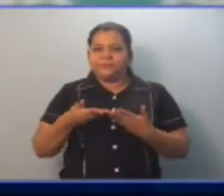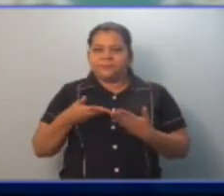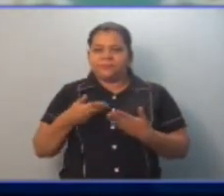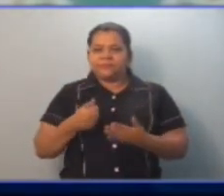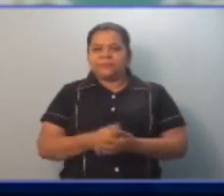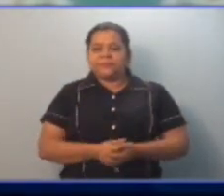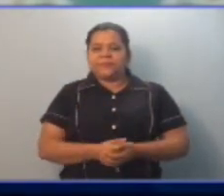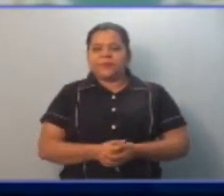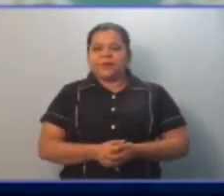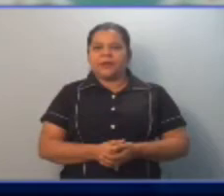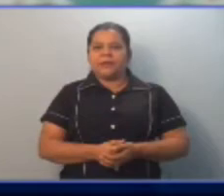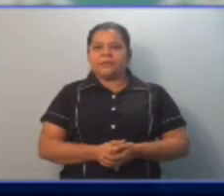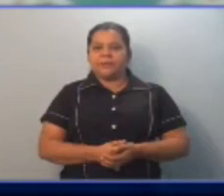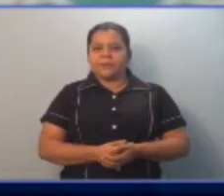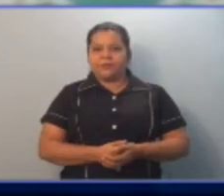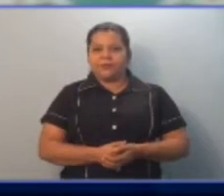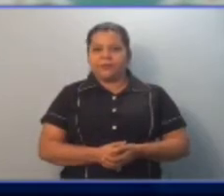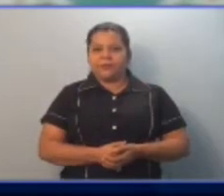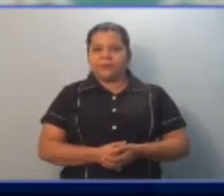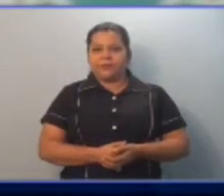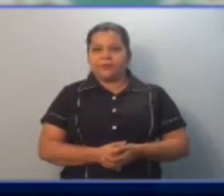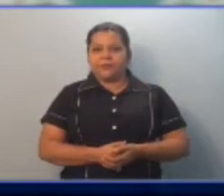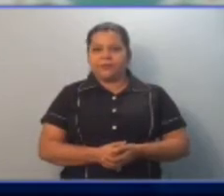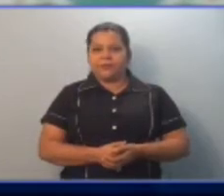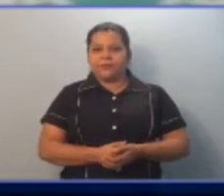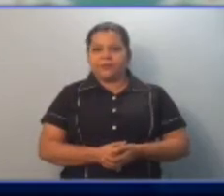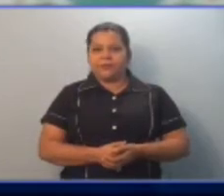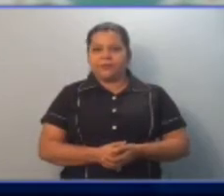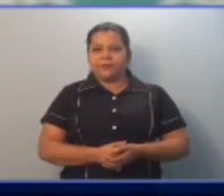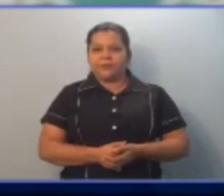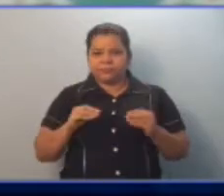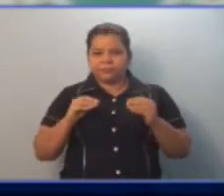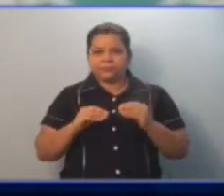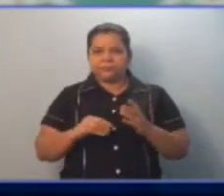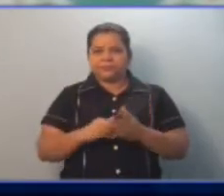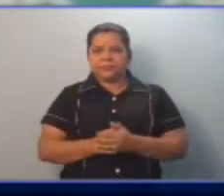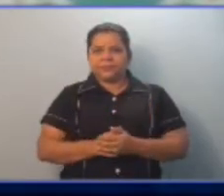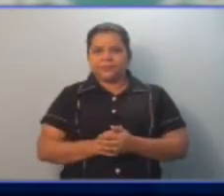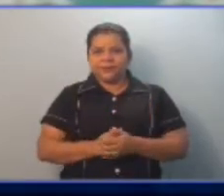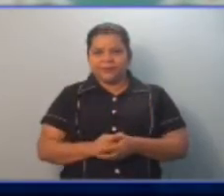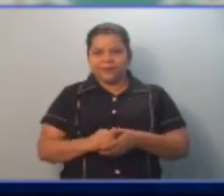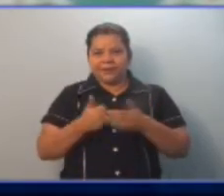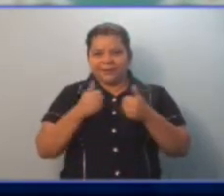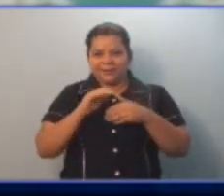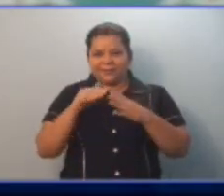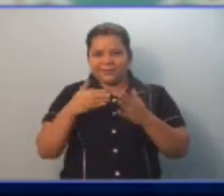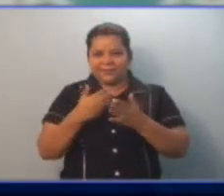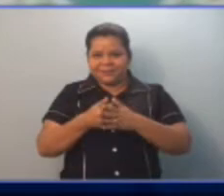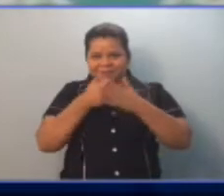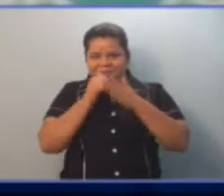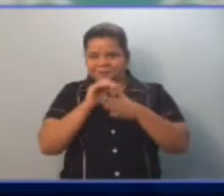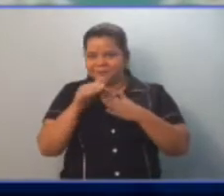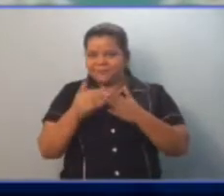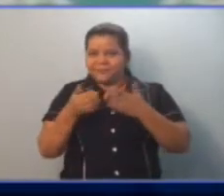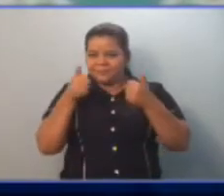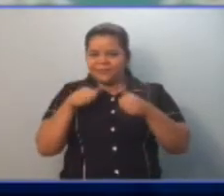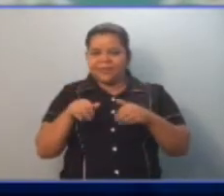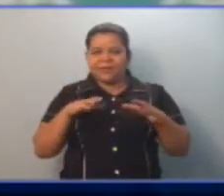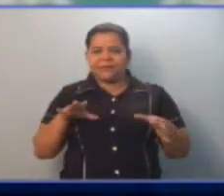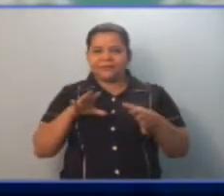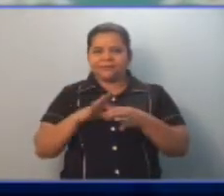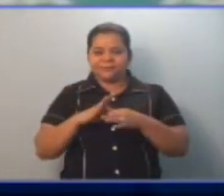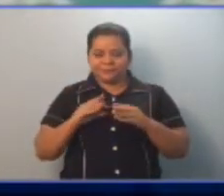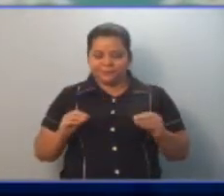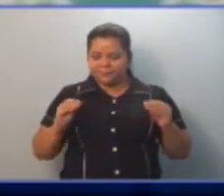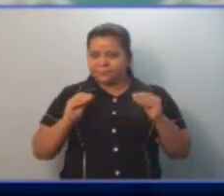es el compromiso que tienen ellos de frente a la ciudadanía. Yo creo que sí tienen que, como le digo, si no es la mayoría, eso